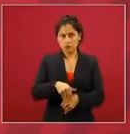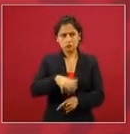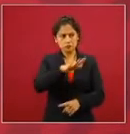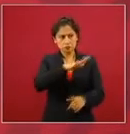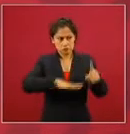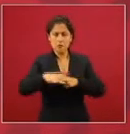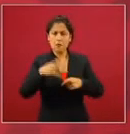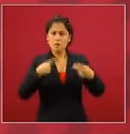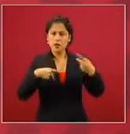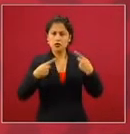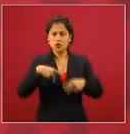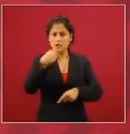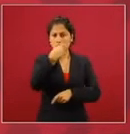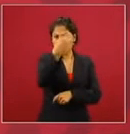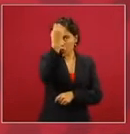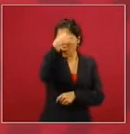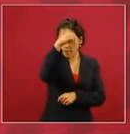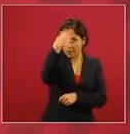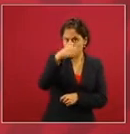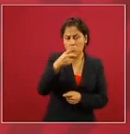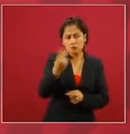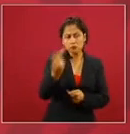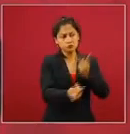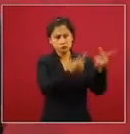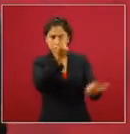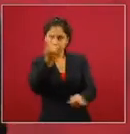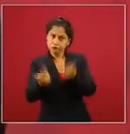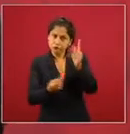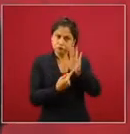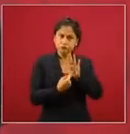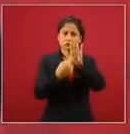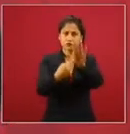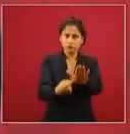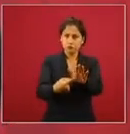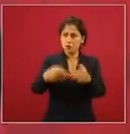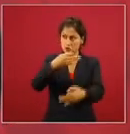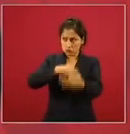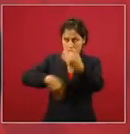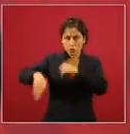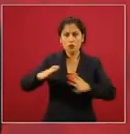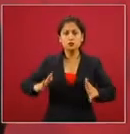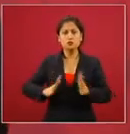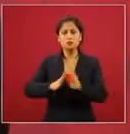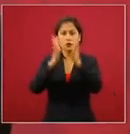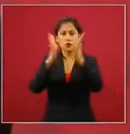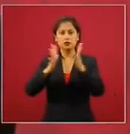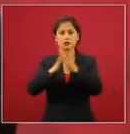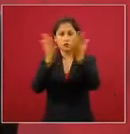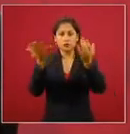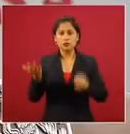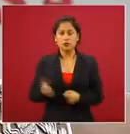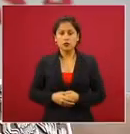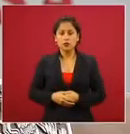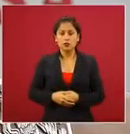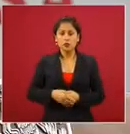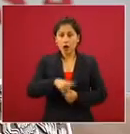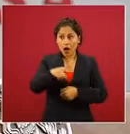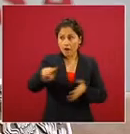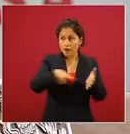una consulta y que pues todos participen. Es que hay que reunir